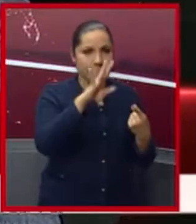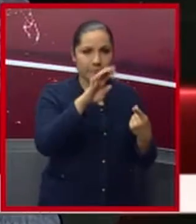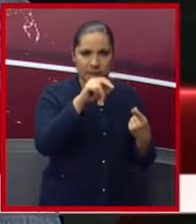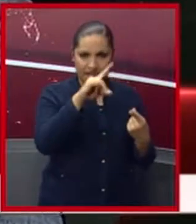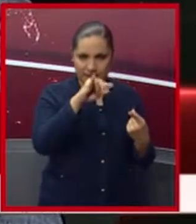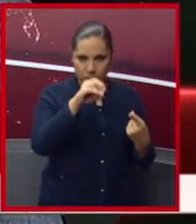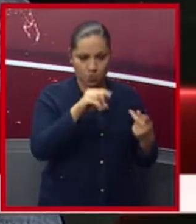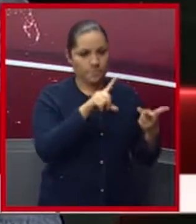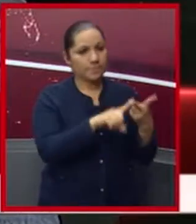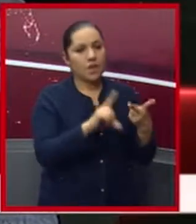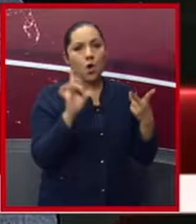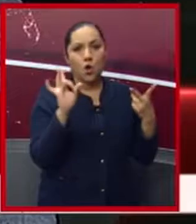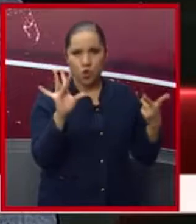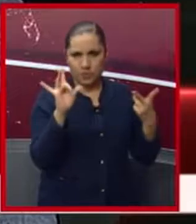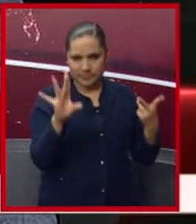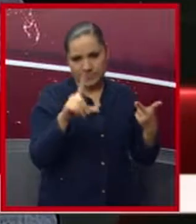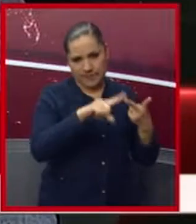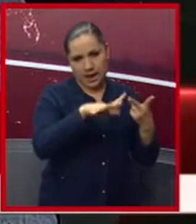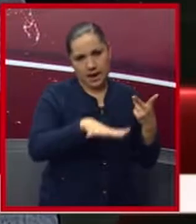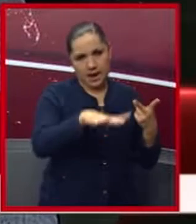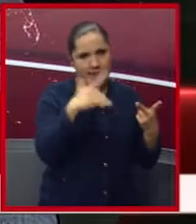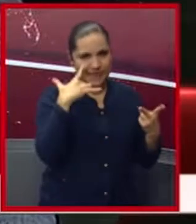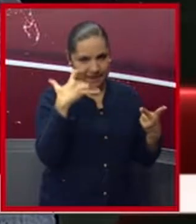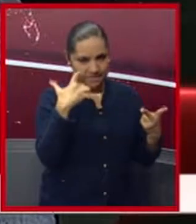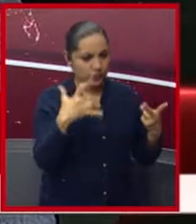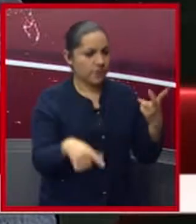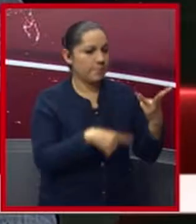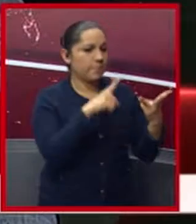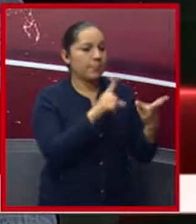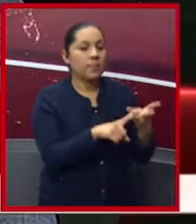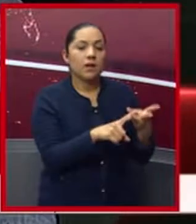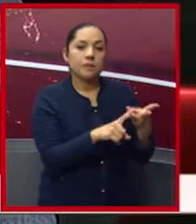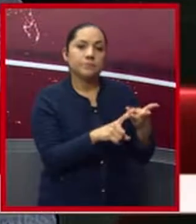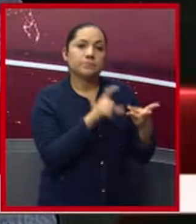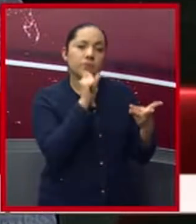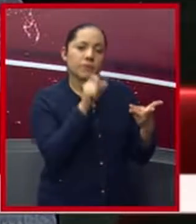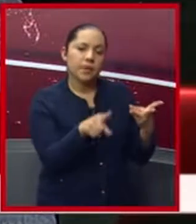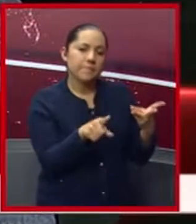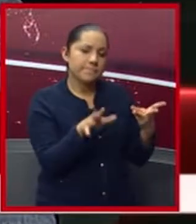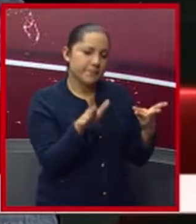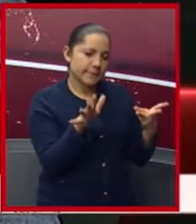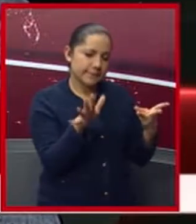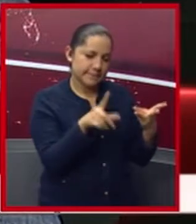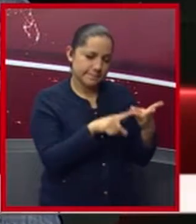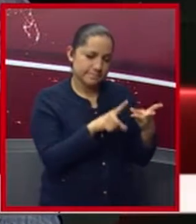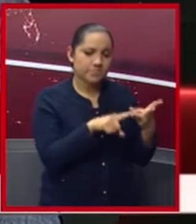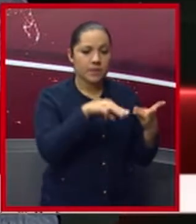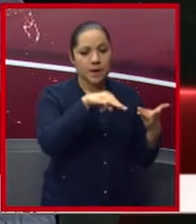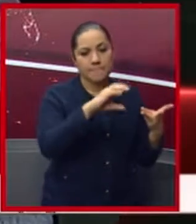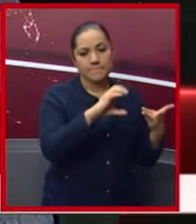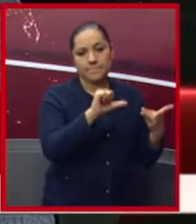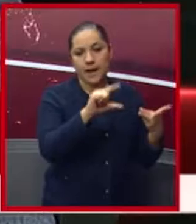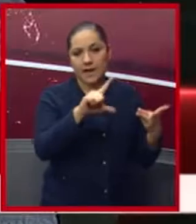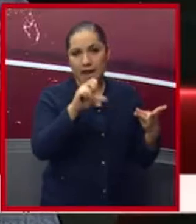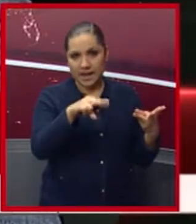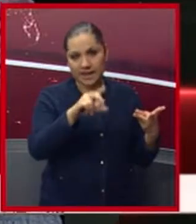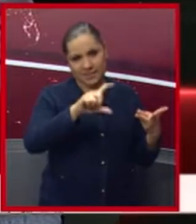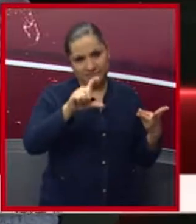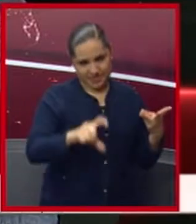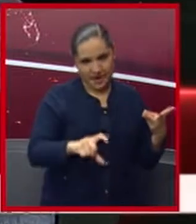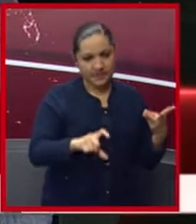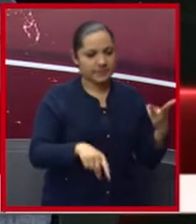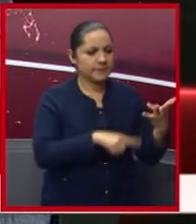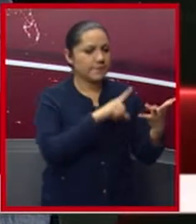Los Ángeles, que están en el área de California, el de McAllen, que está en el área de